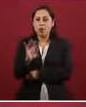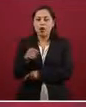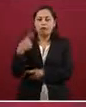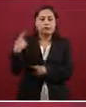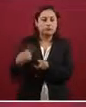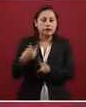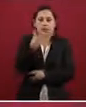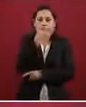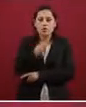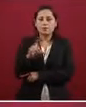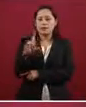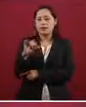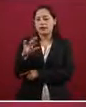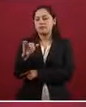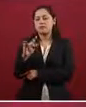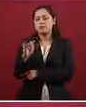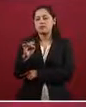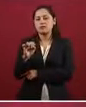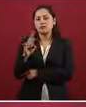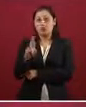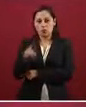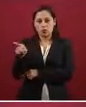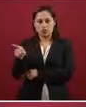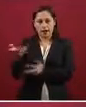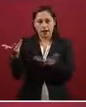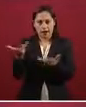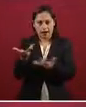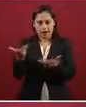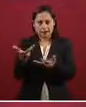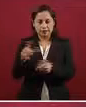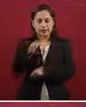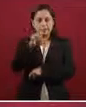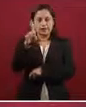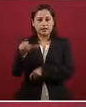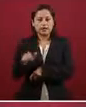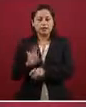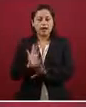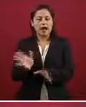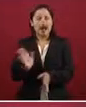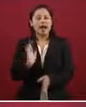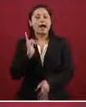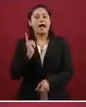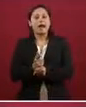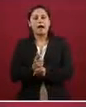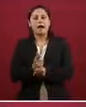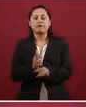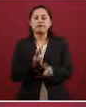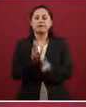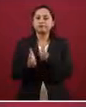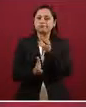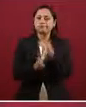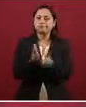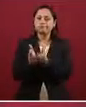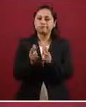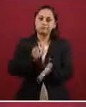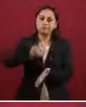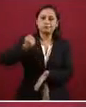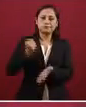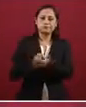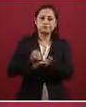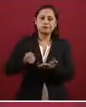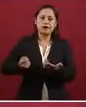y se nacionalizaron los ferrocarriles, se les pagó a